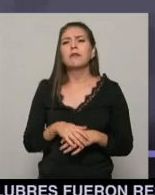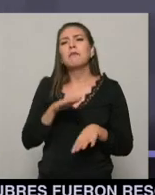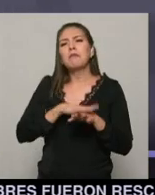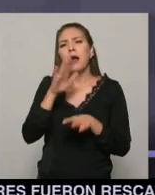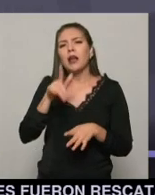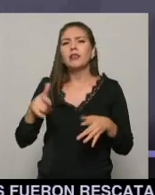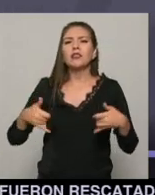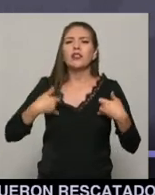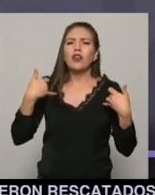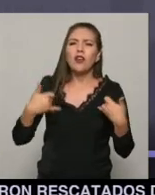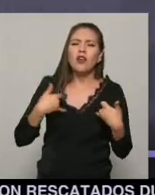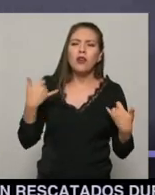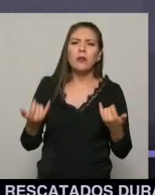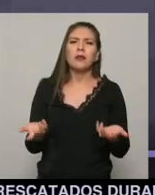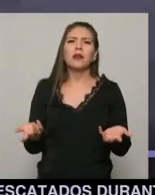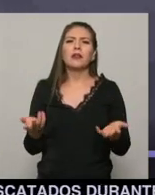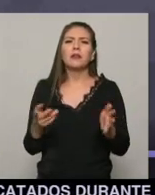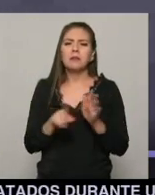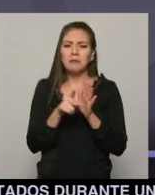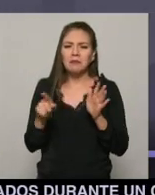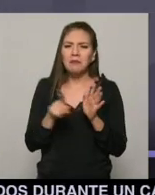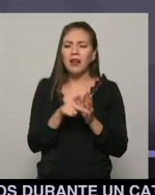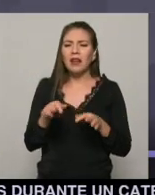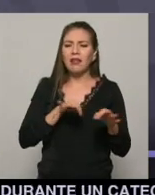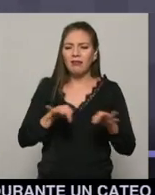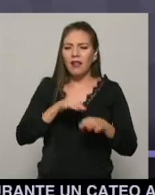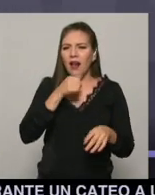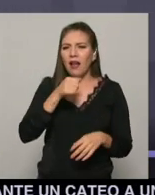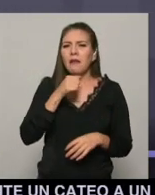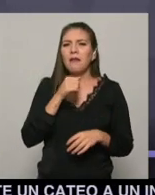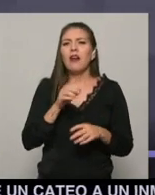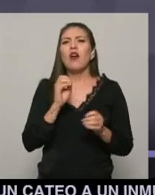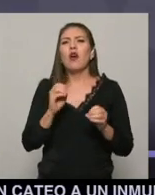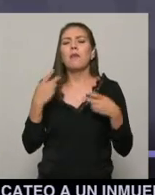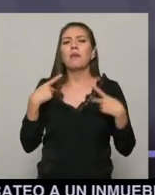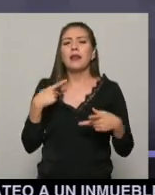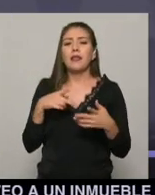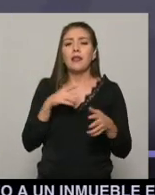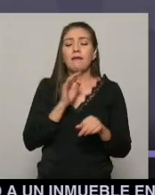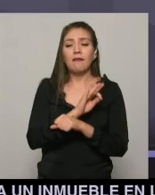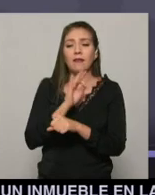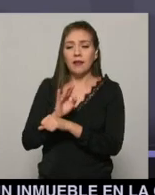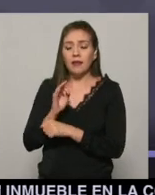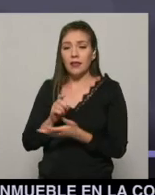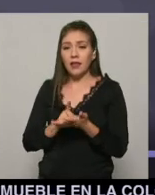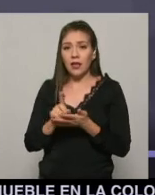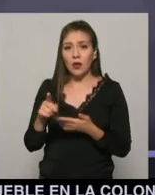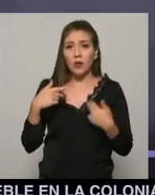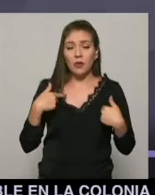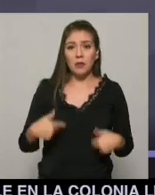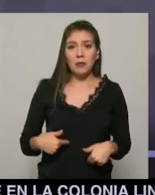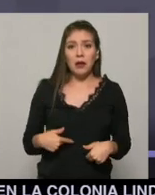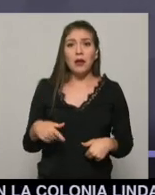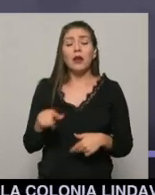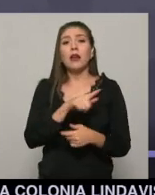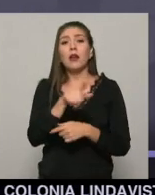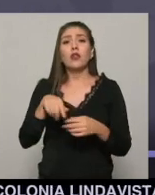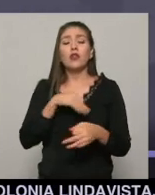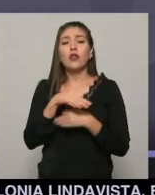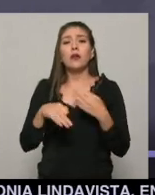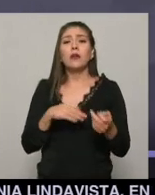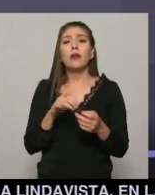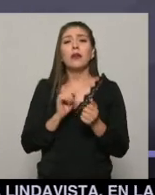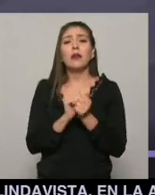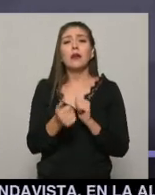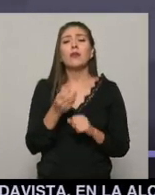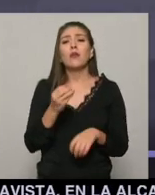los periodistas, los defensores de derechos humanos y más, estemos aterrorizados, estemos con mucho miedo, porque